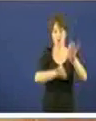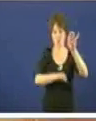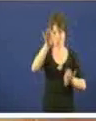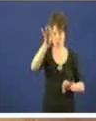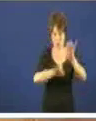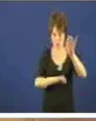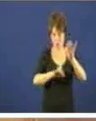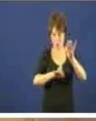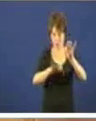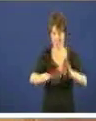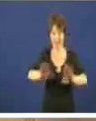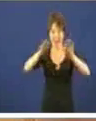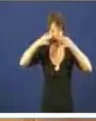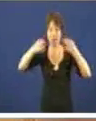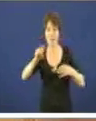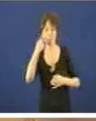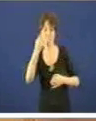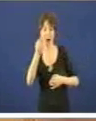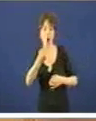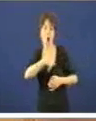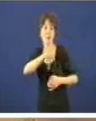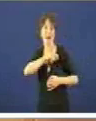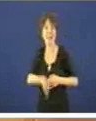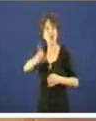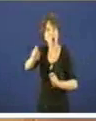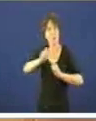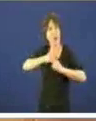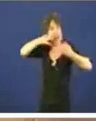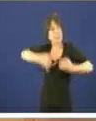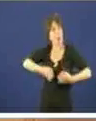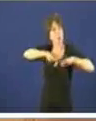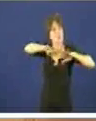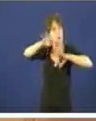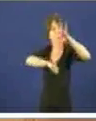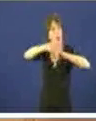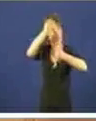Banco de España, que só nos aseguraba un 9, eu conseguí un 15. Nin 9, nin 15.